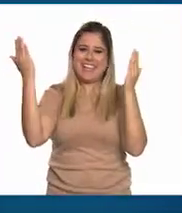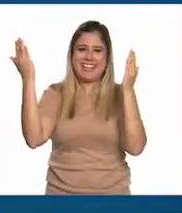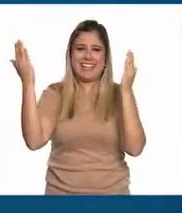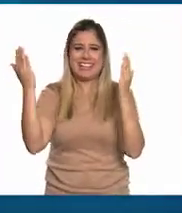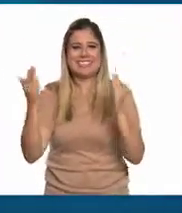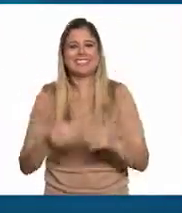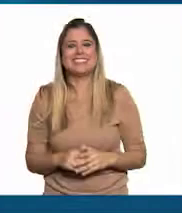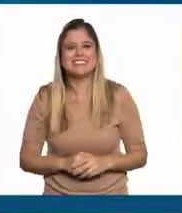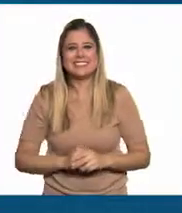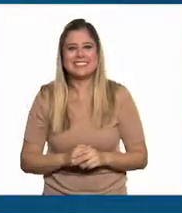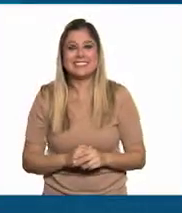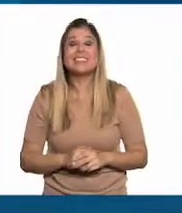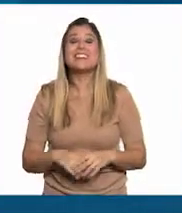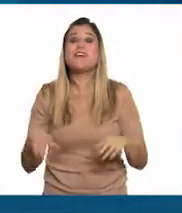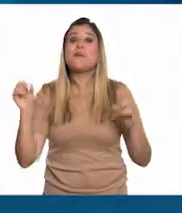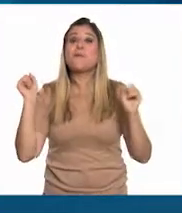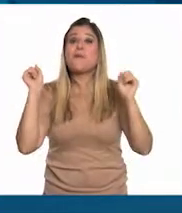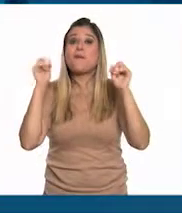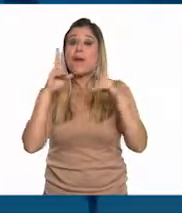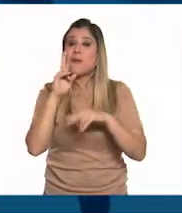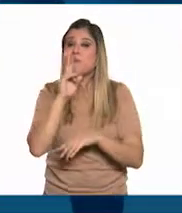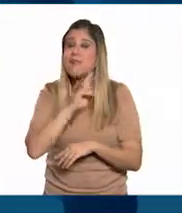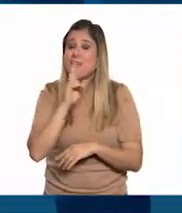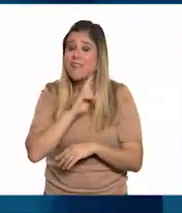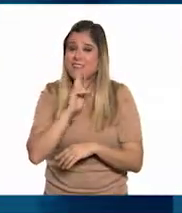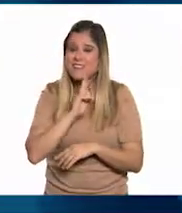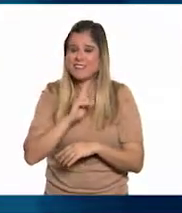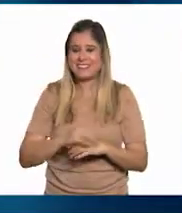bien! ¡Nos vemos pronto!